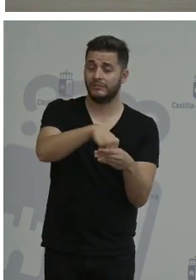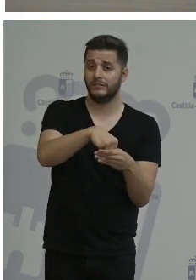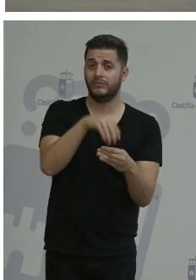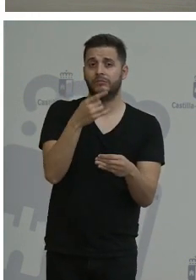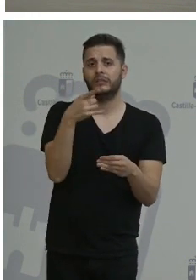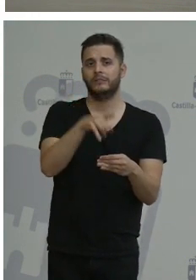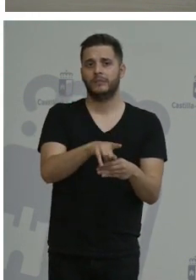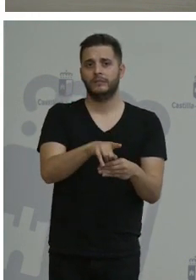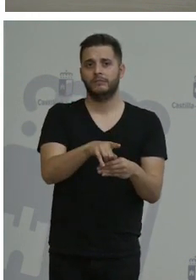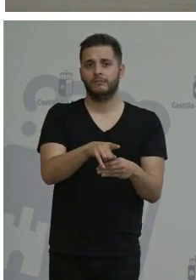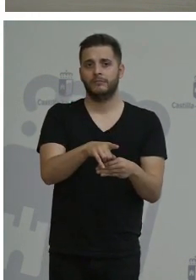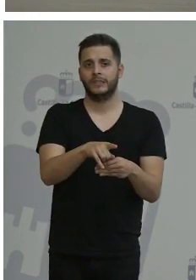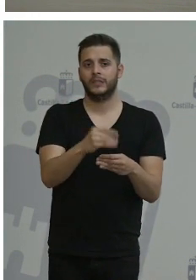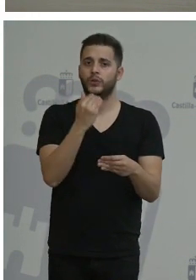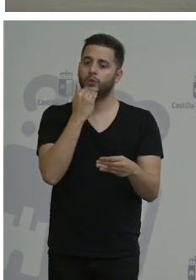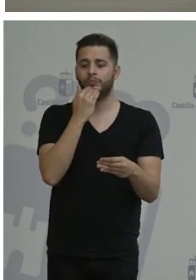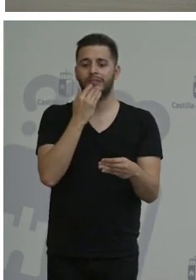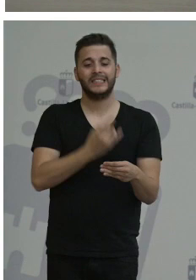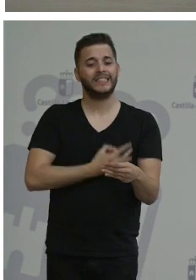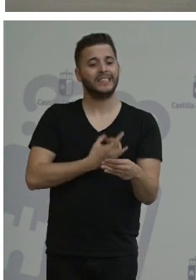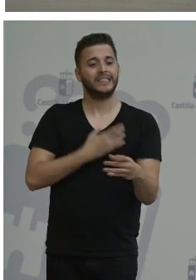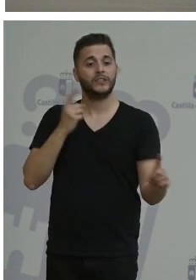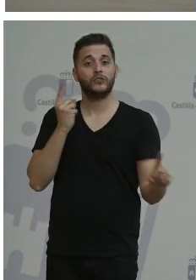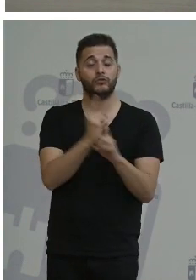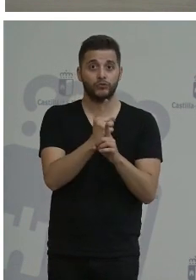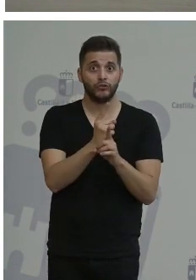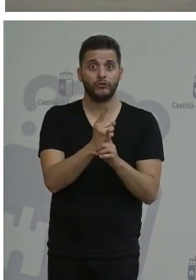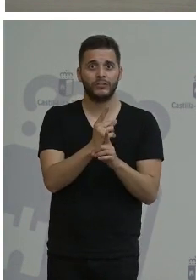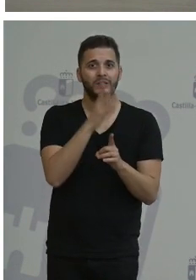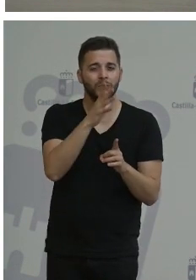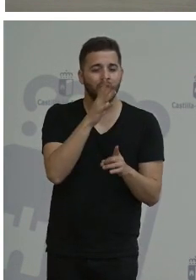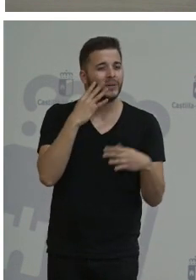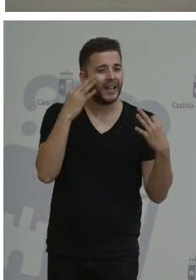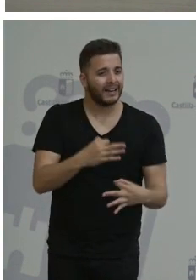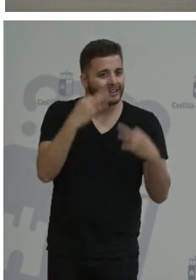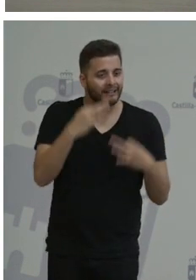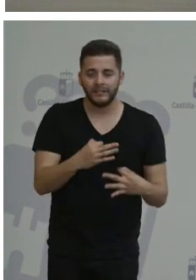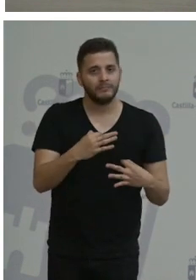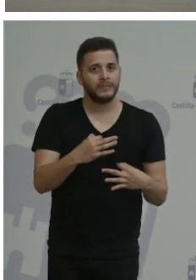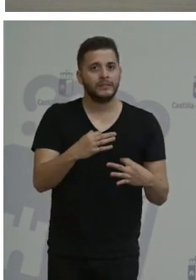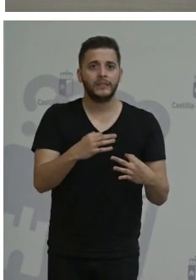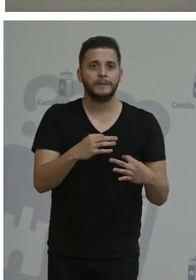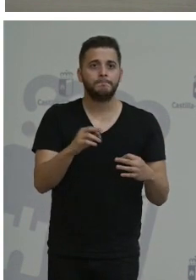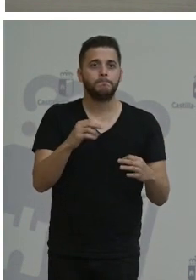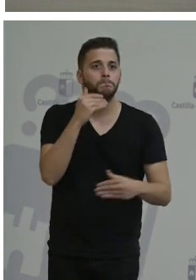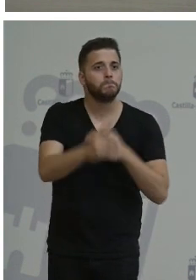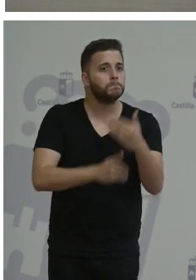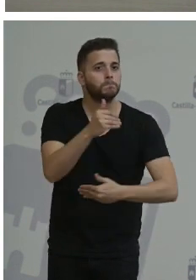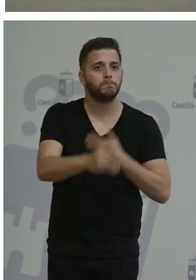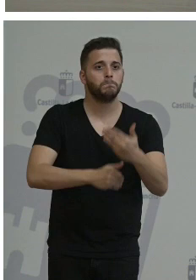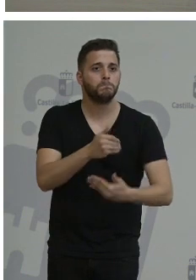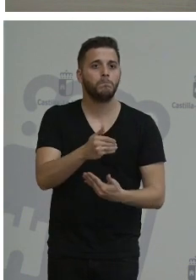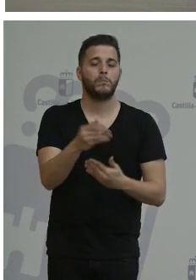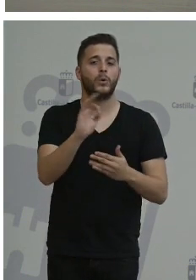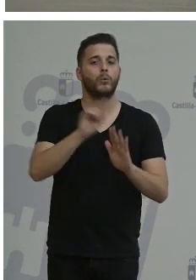confrontación contra los sindicatos, porque no conocen cómo funcionan los procedimientos y las